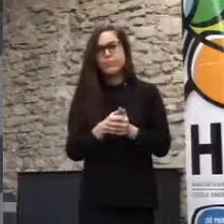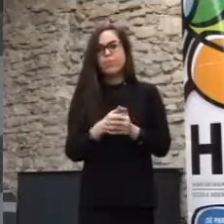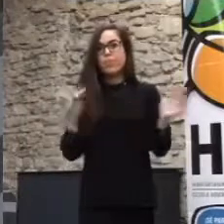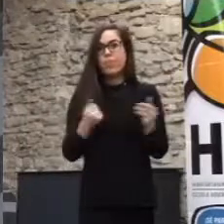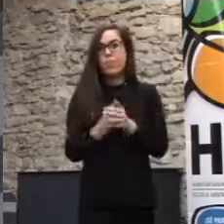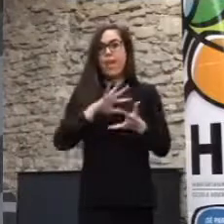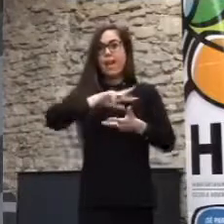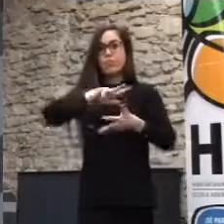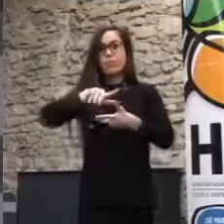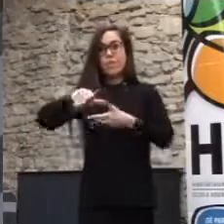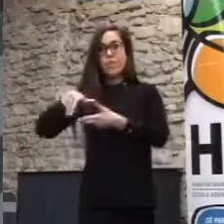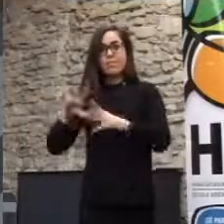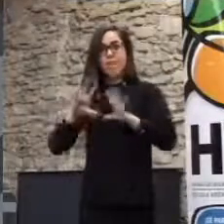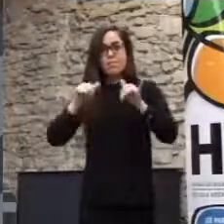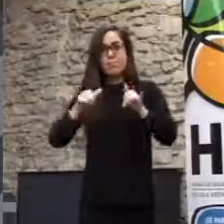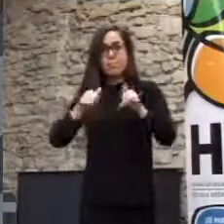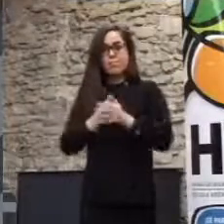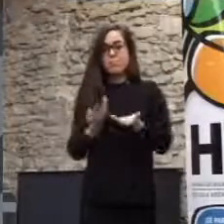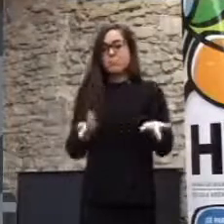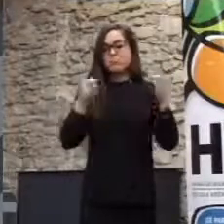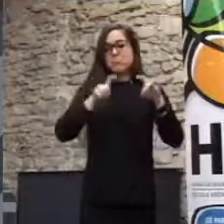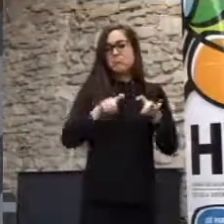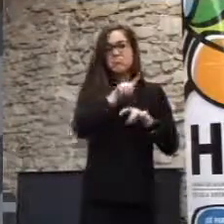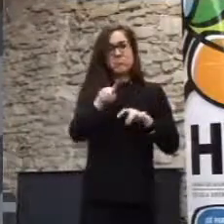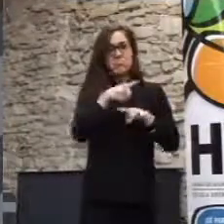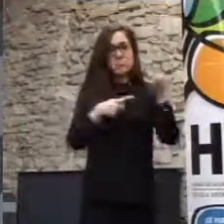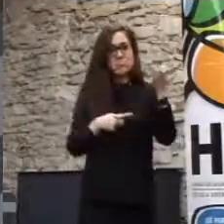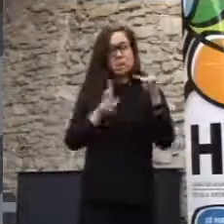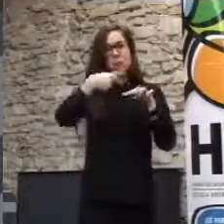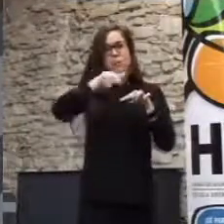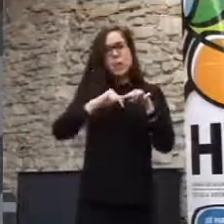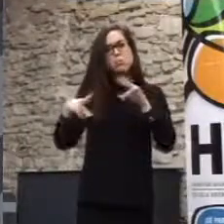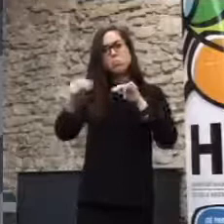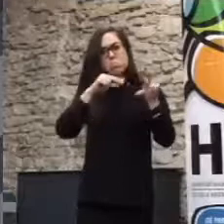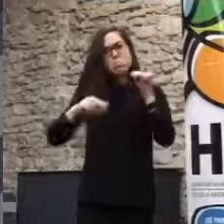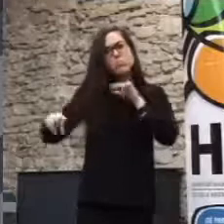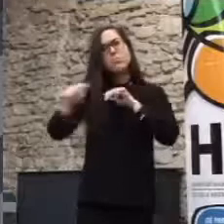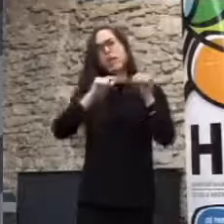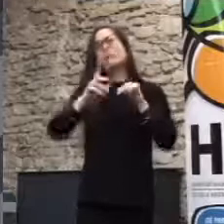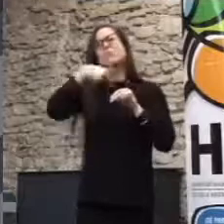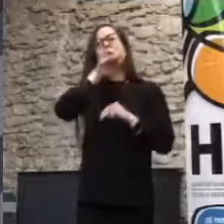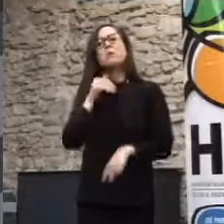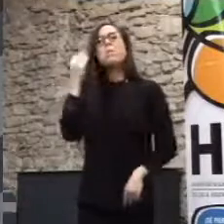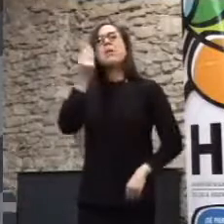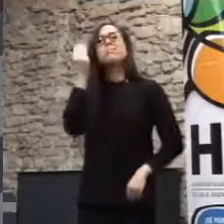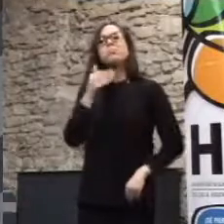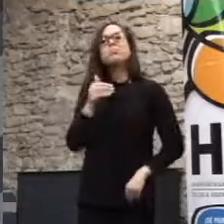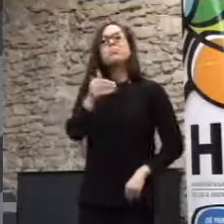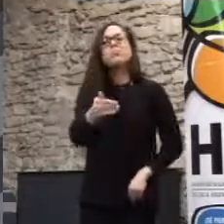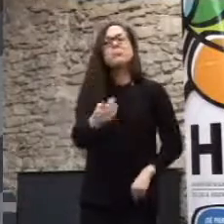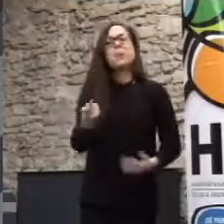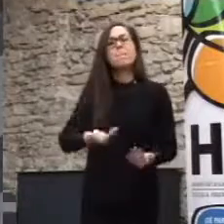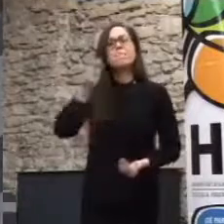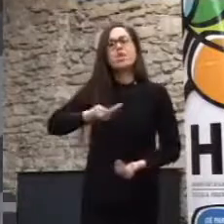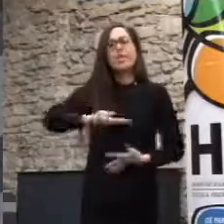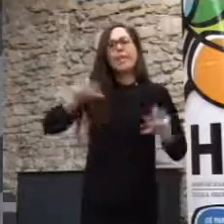digamos. La reunión, bueno, pues hablamos de las previsiones, de lo que pensamos que va a pasar, de lo que pensamos que puede ser importante ese día, y